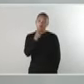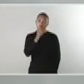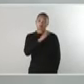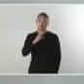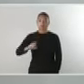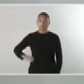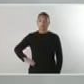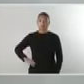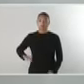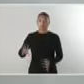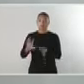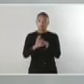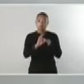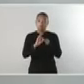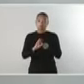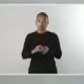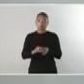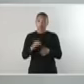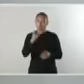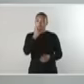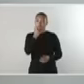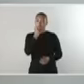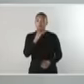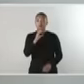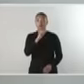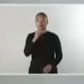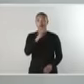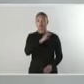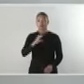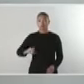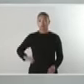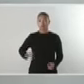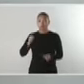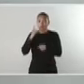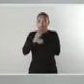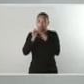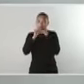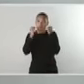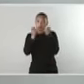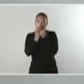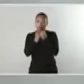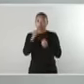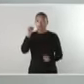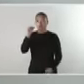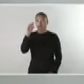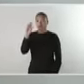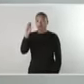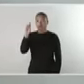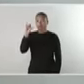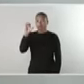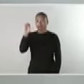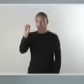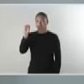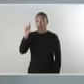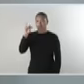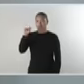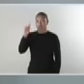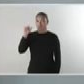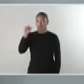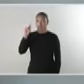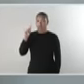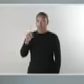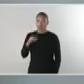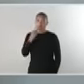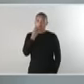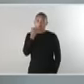de la coalición perdón el candidato del Partido Encuentro Social abdiés Pineda Morín adelante candidato deseo proponer